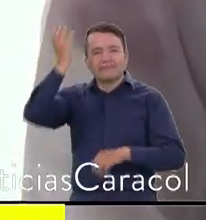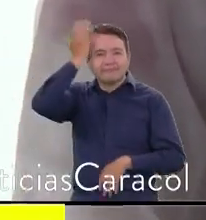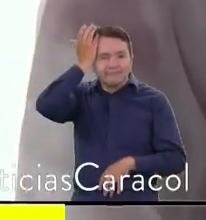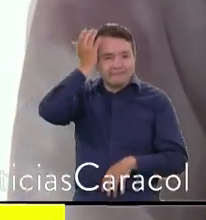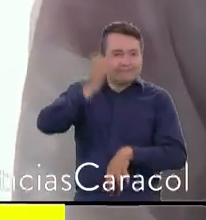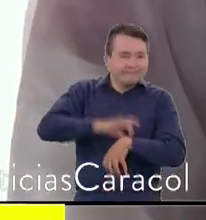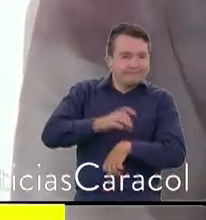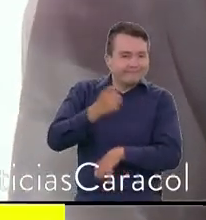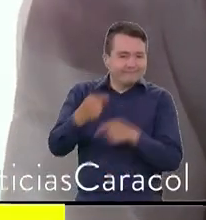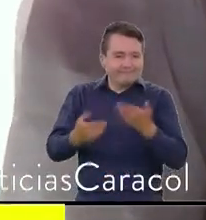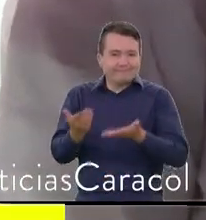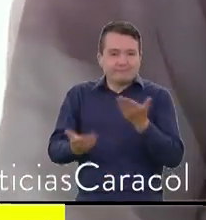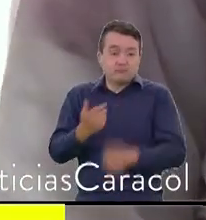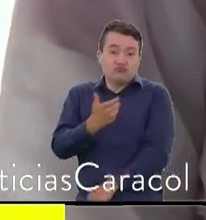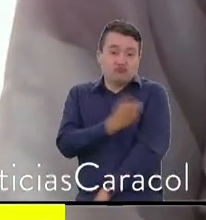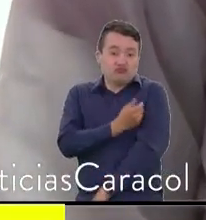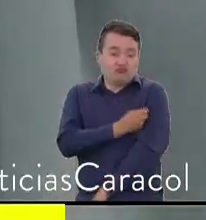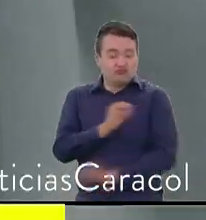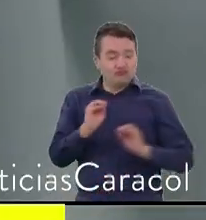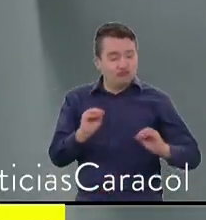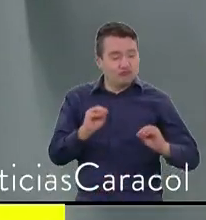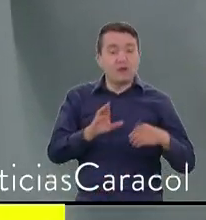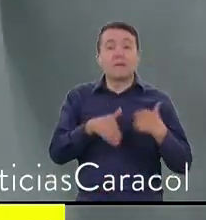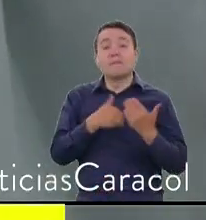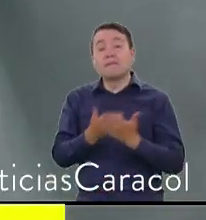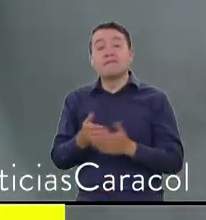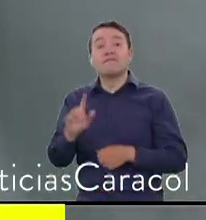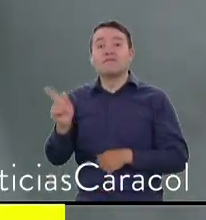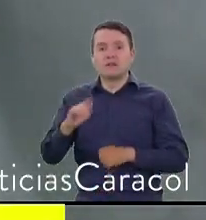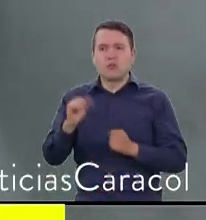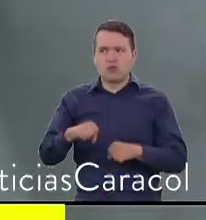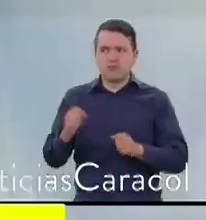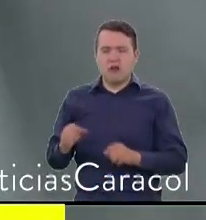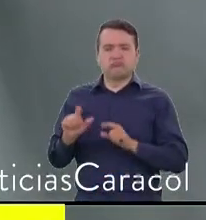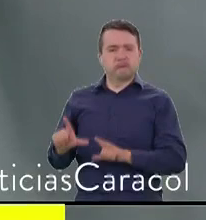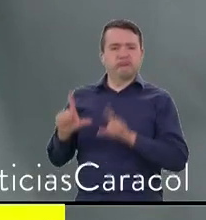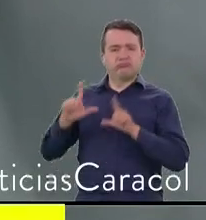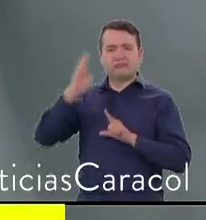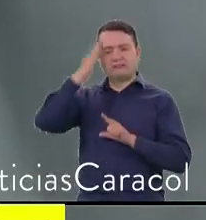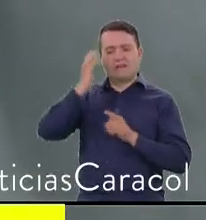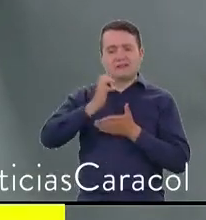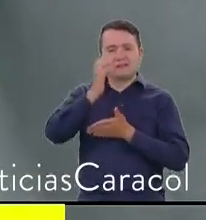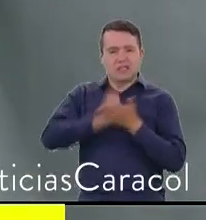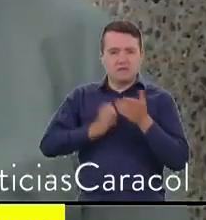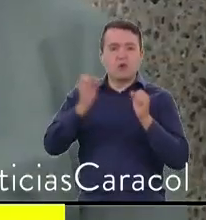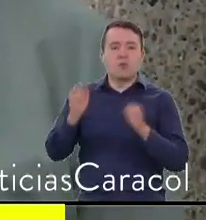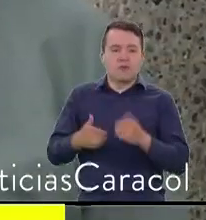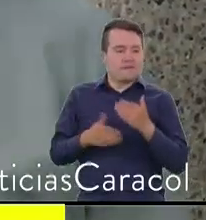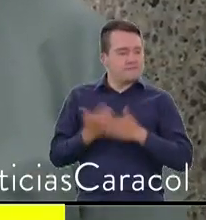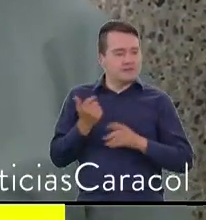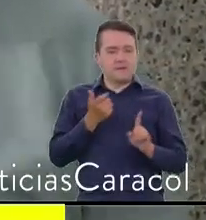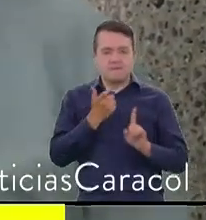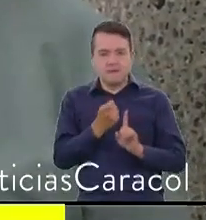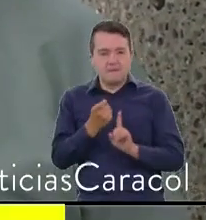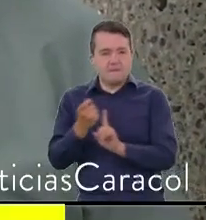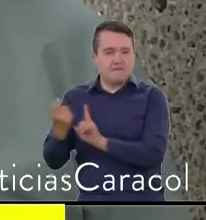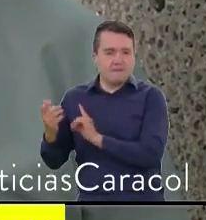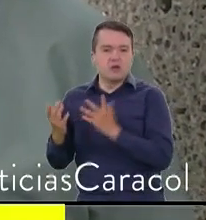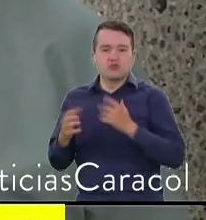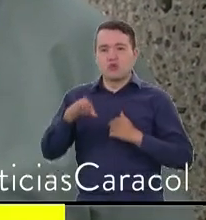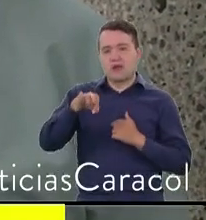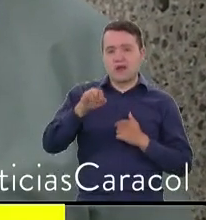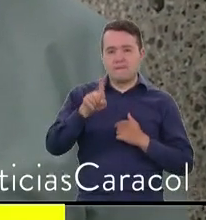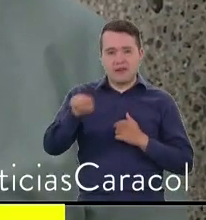objetivo de que en febrero estén capacitados y certificados para las jornadas de vacunación que se realizarán en las diferentes IPS de la